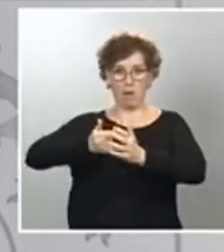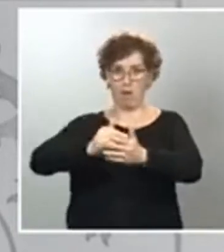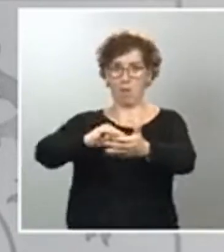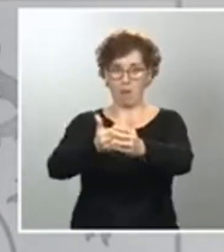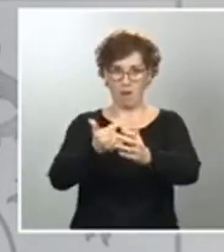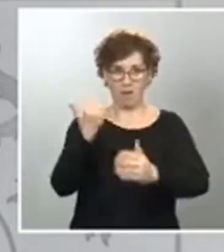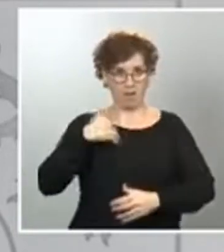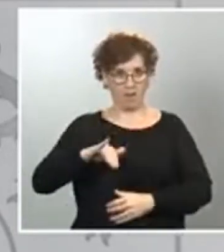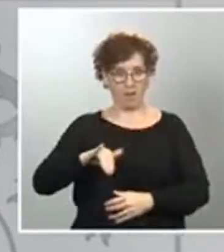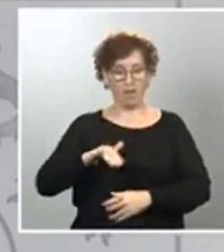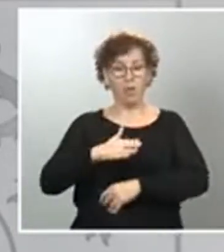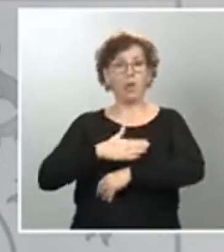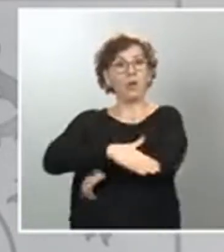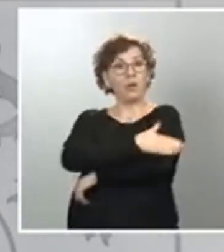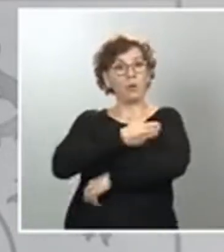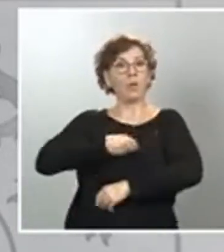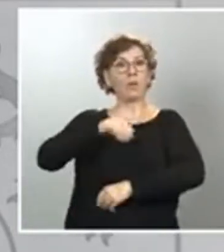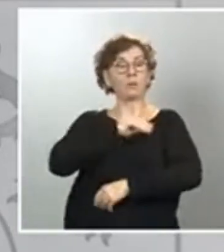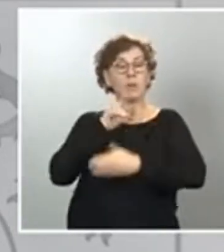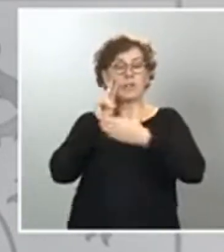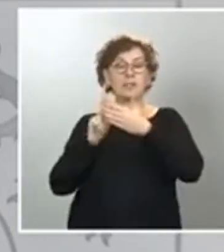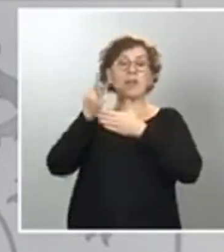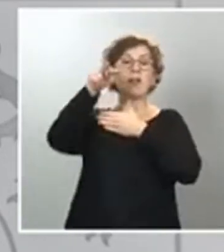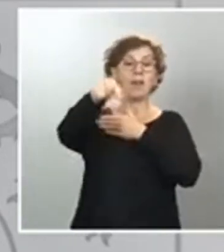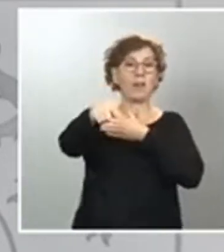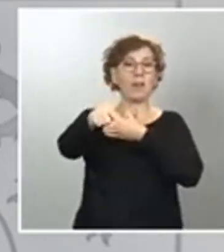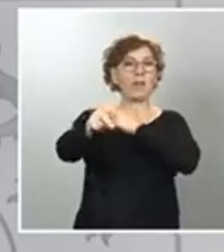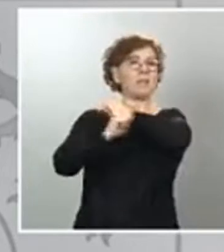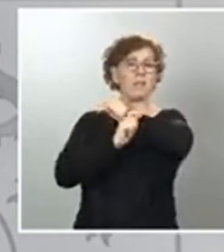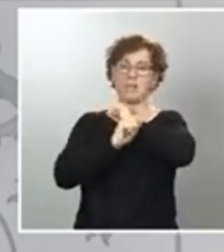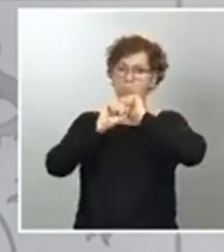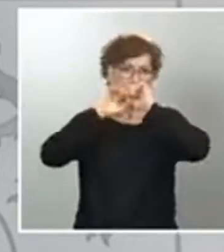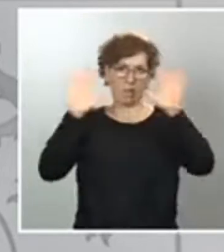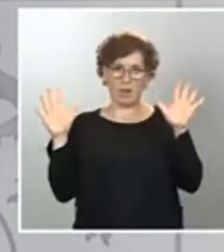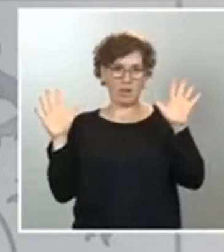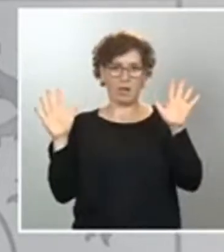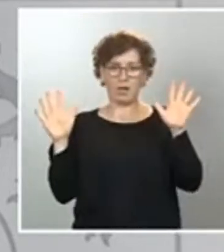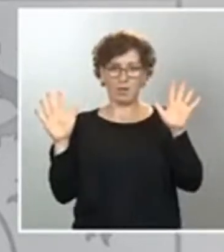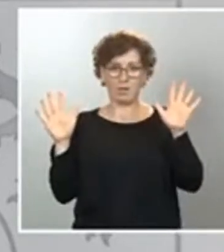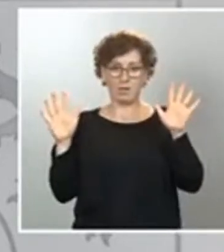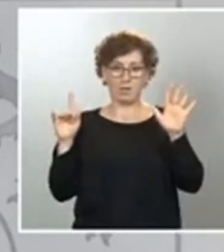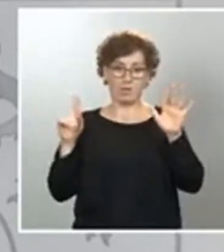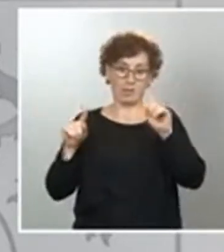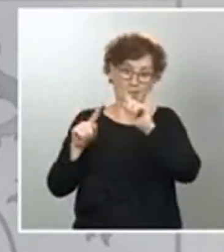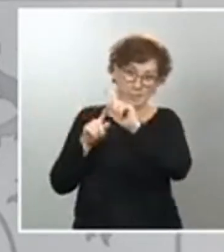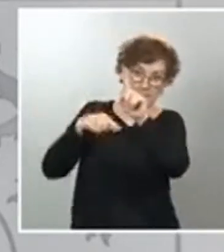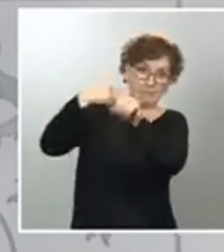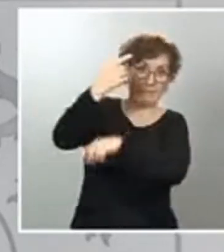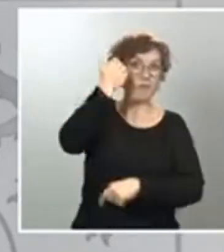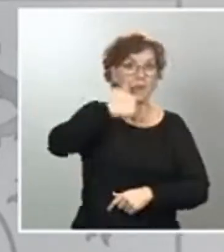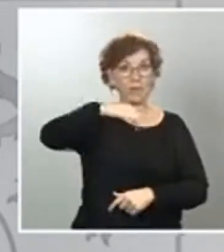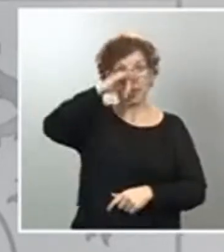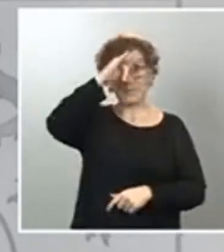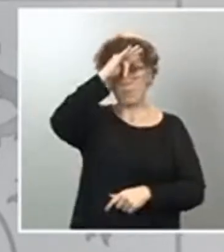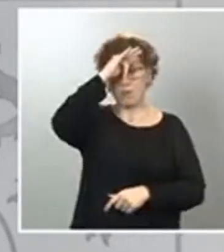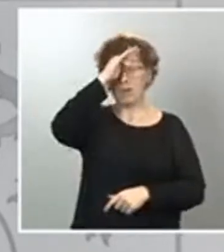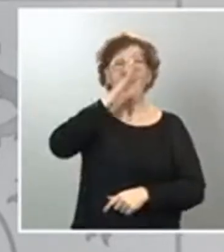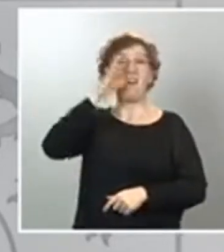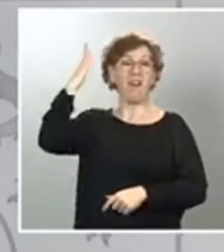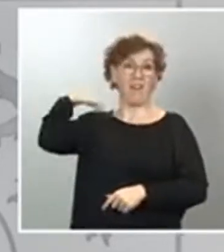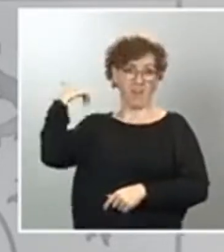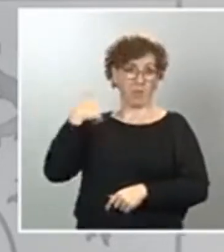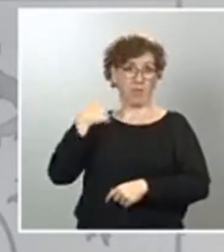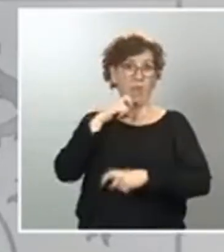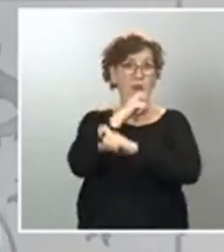tiene el horizonte y la estrategia clara. El próximo fin de semana se permitirá, como anuncié en mi última comparecencia, la